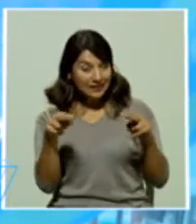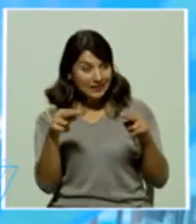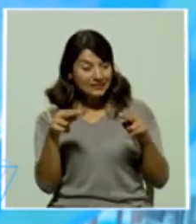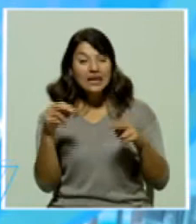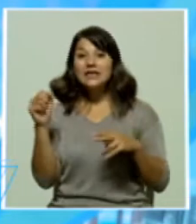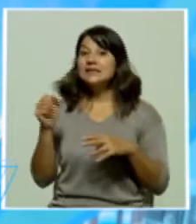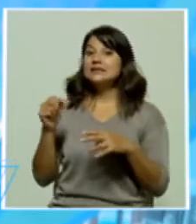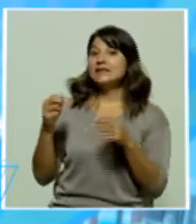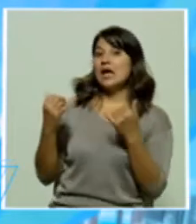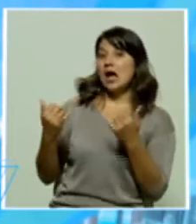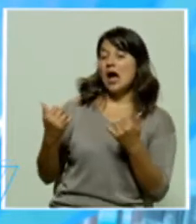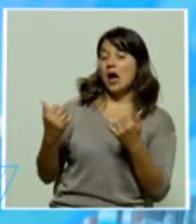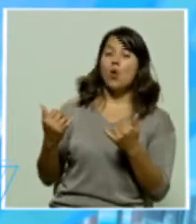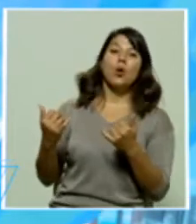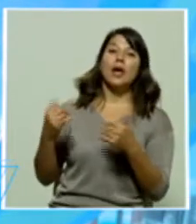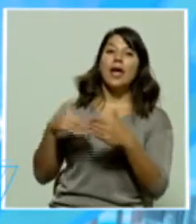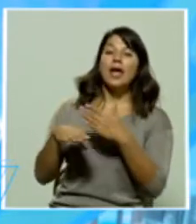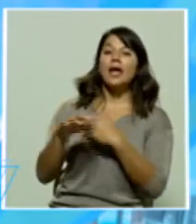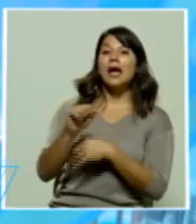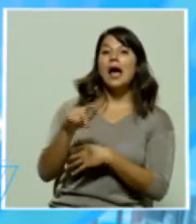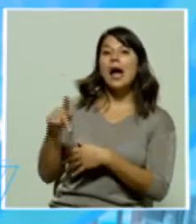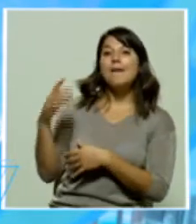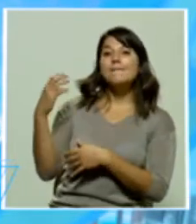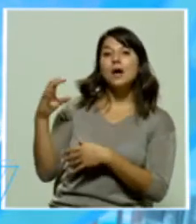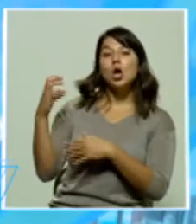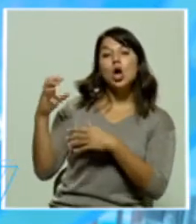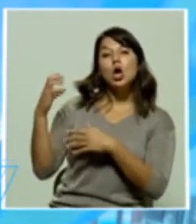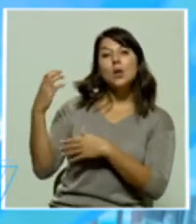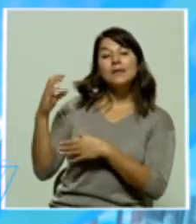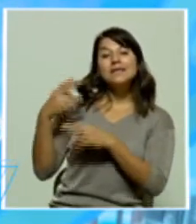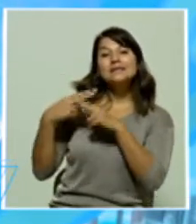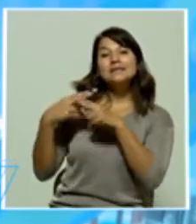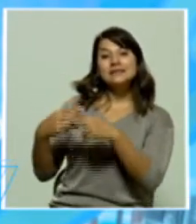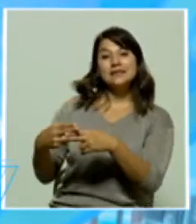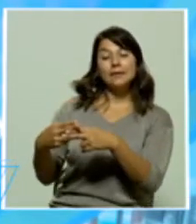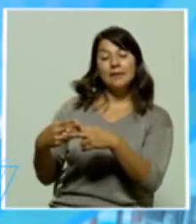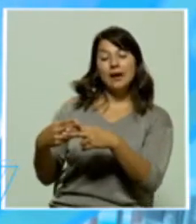Sí, actualmente está en una plataforma colombiana que se llama